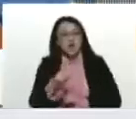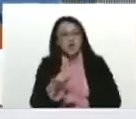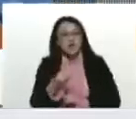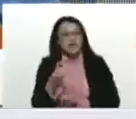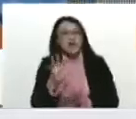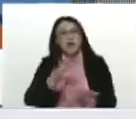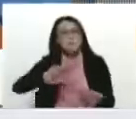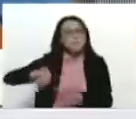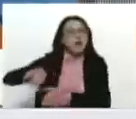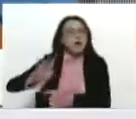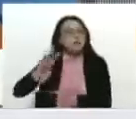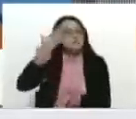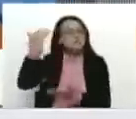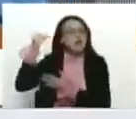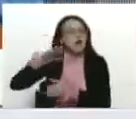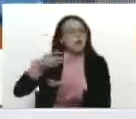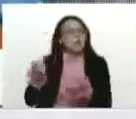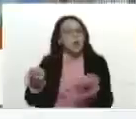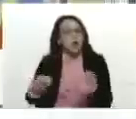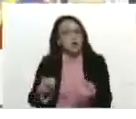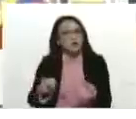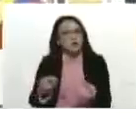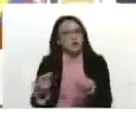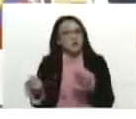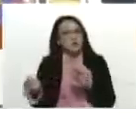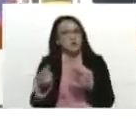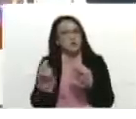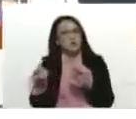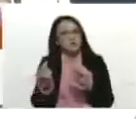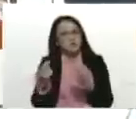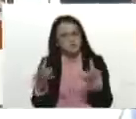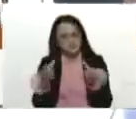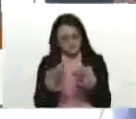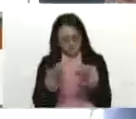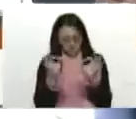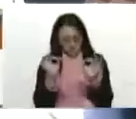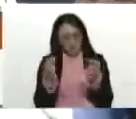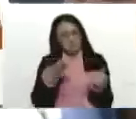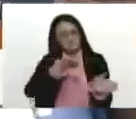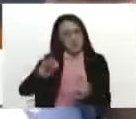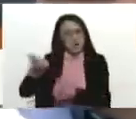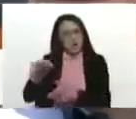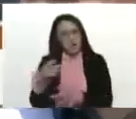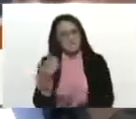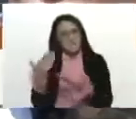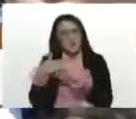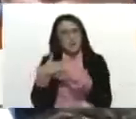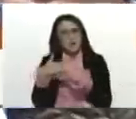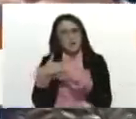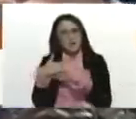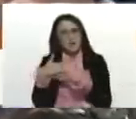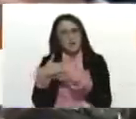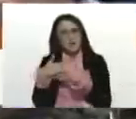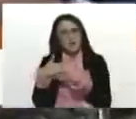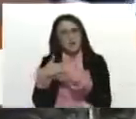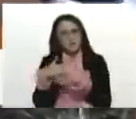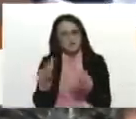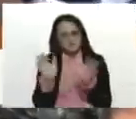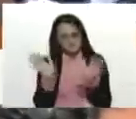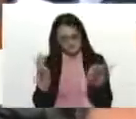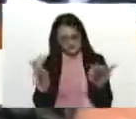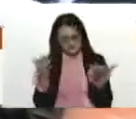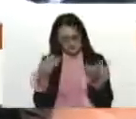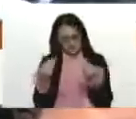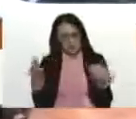obviaba el bloqueo y la discusión de nuestra élites y nuestros medios de comunicación obvia de bloqueo eso están inverosímil como